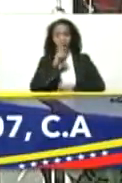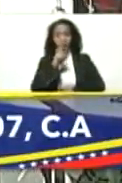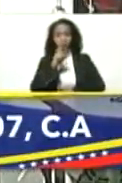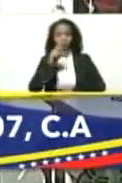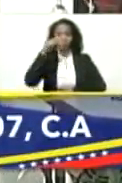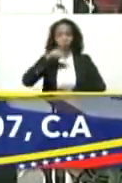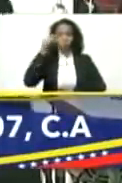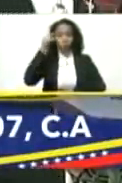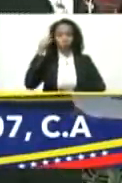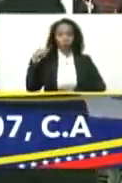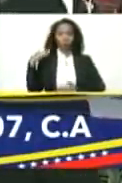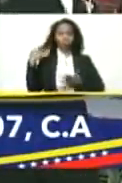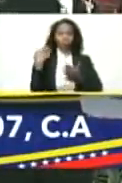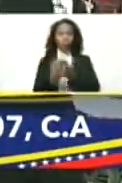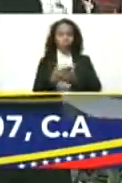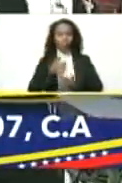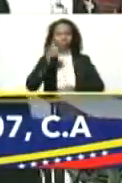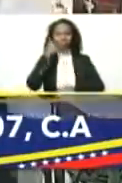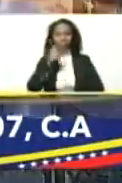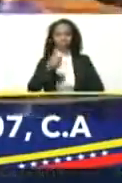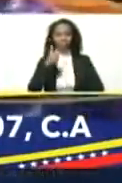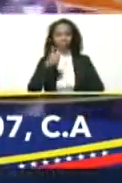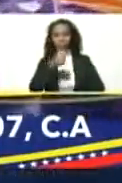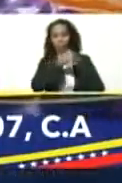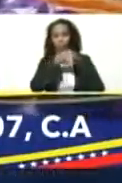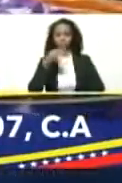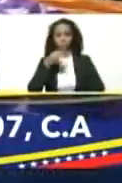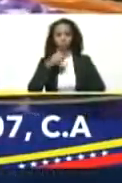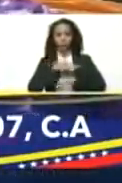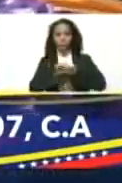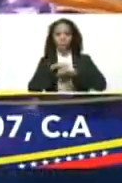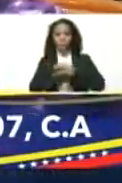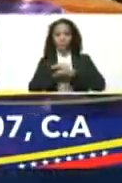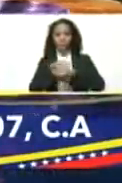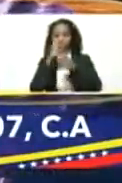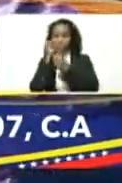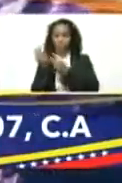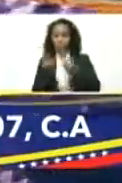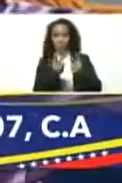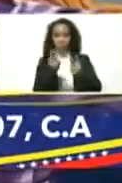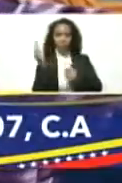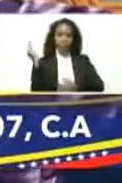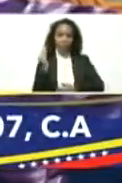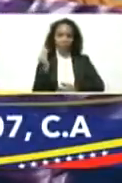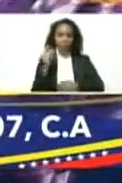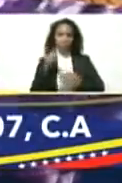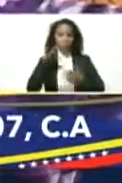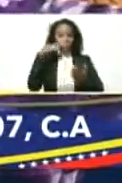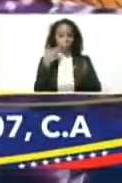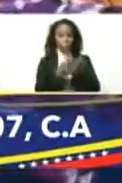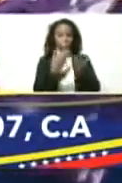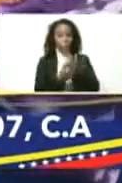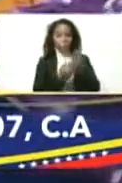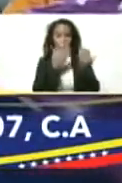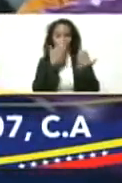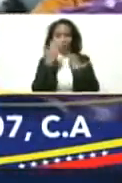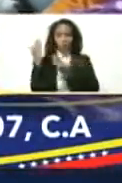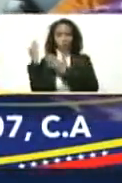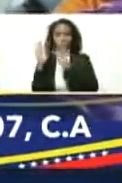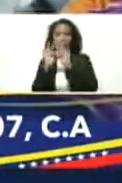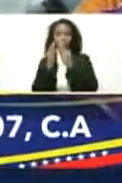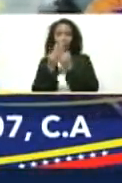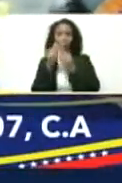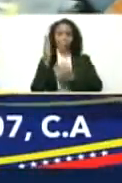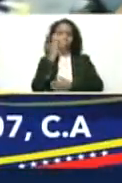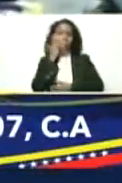día hemos tenido la eficiencia de la ministra en venir a visitarnos y poder ver toda esta madre de familia que están